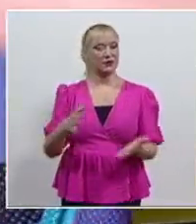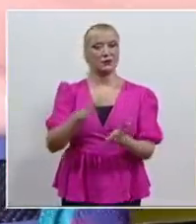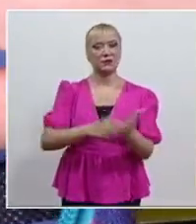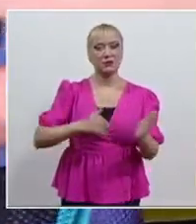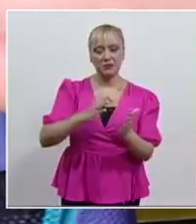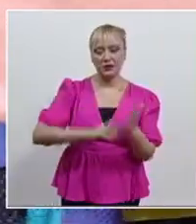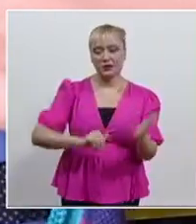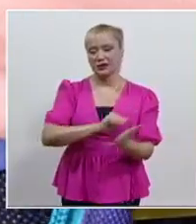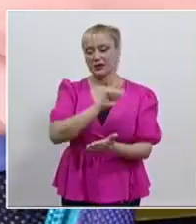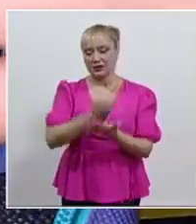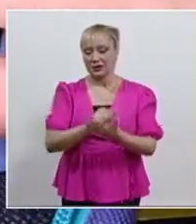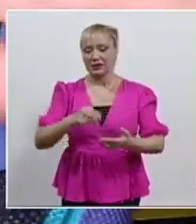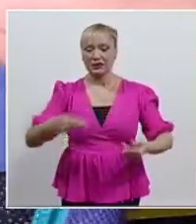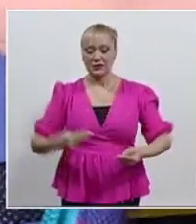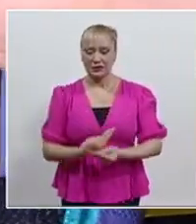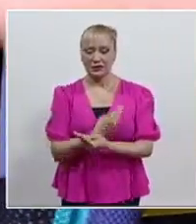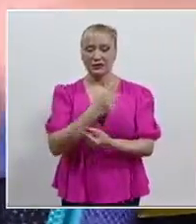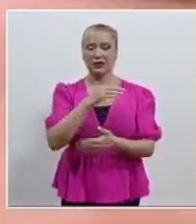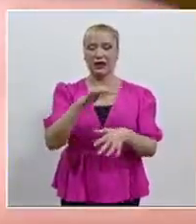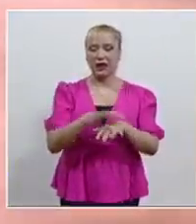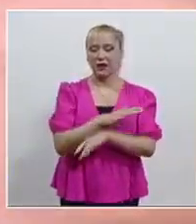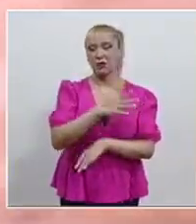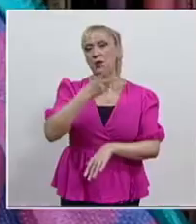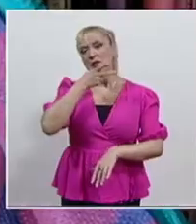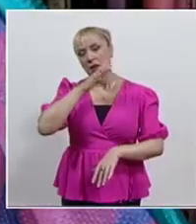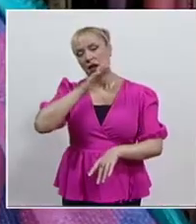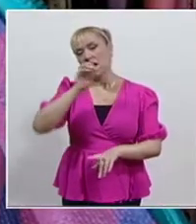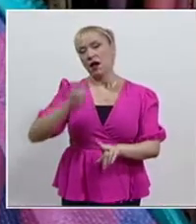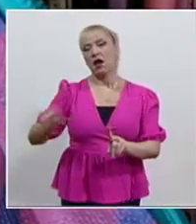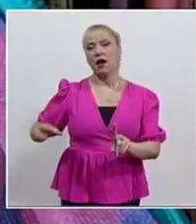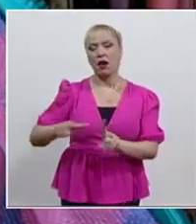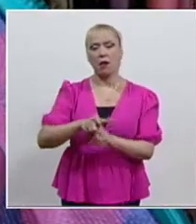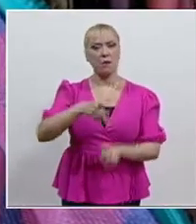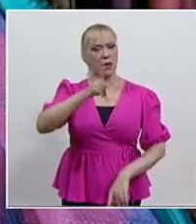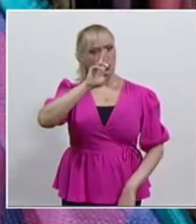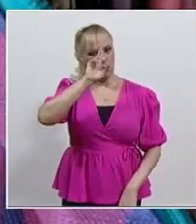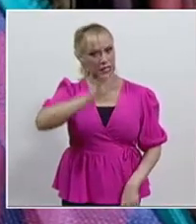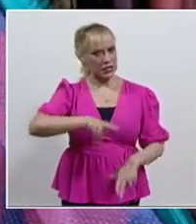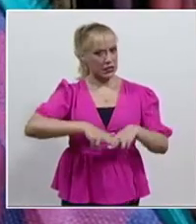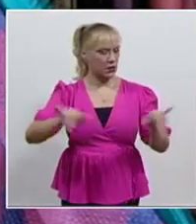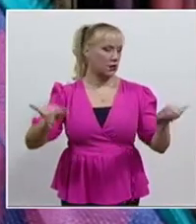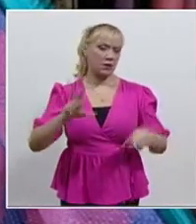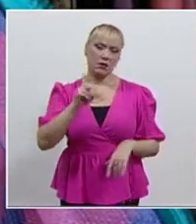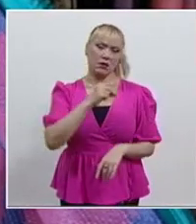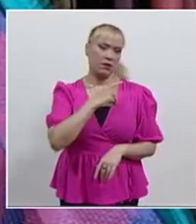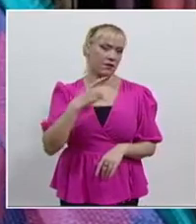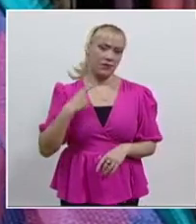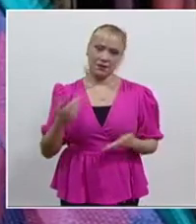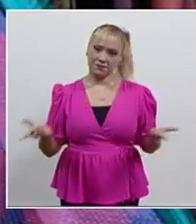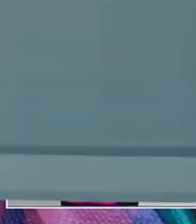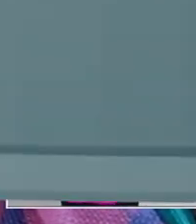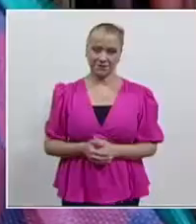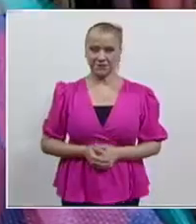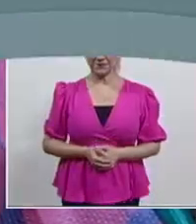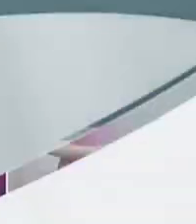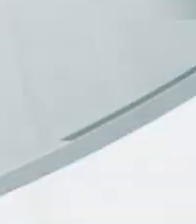contar con cierta salvaguarda, la prohibición absoluta no se encuentra justificada de alguna manera.